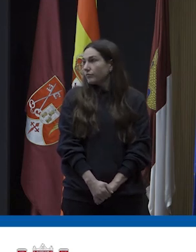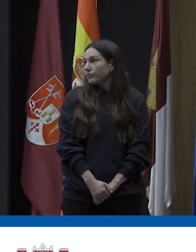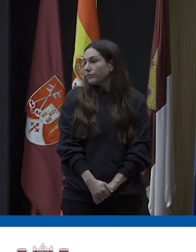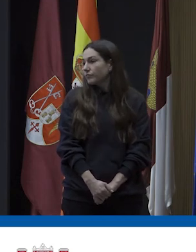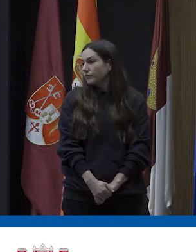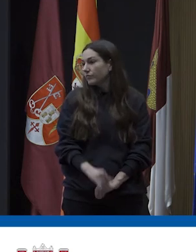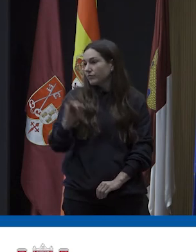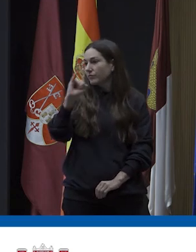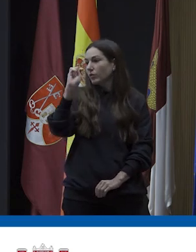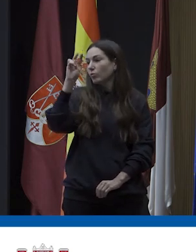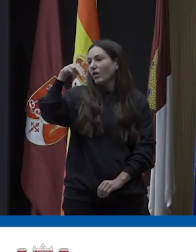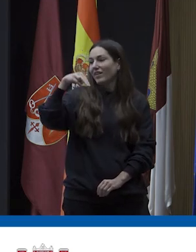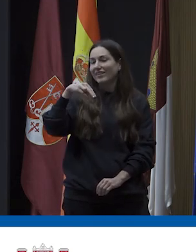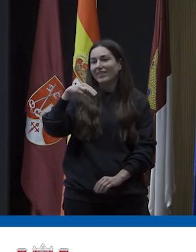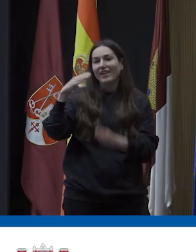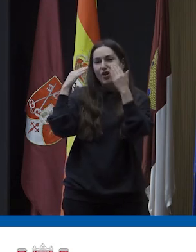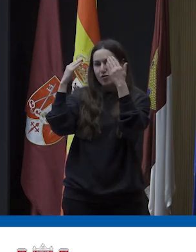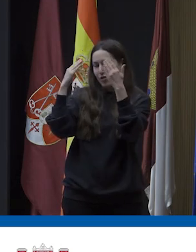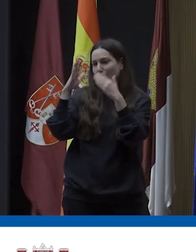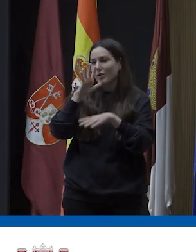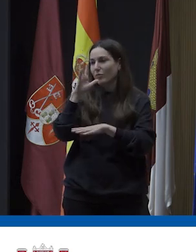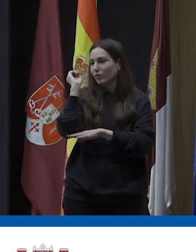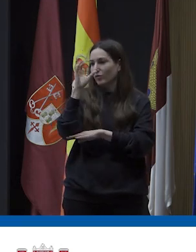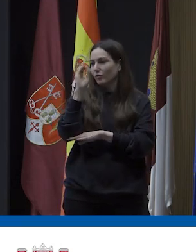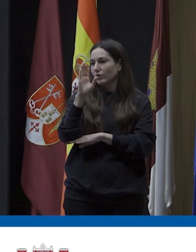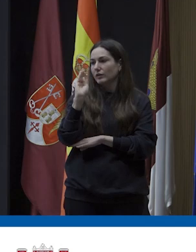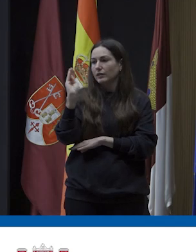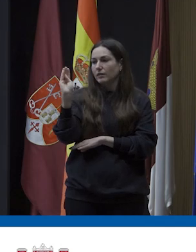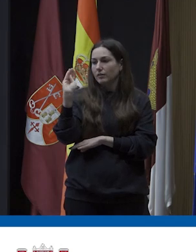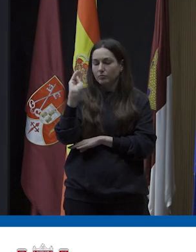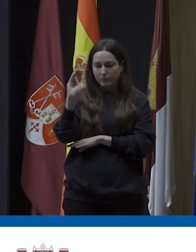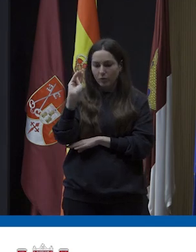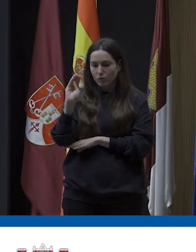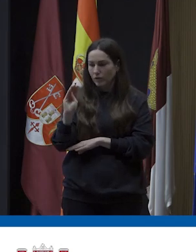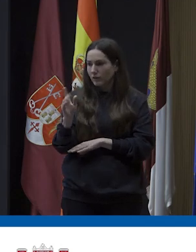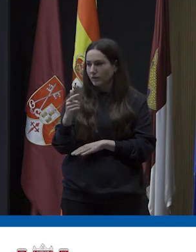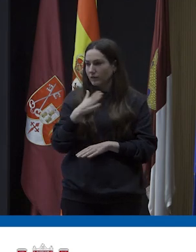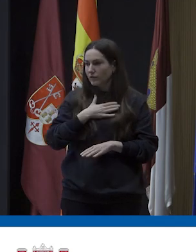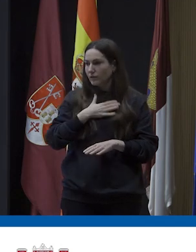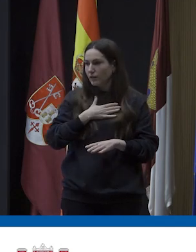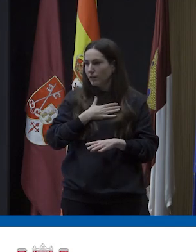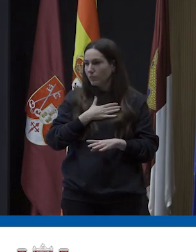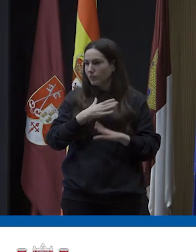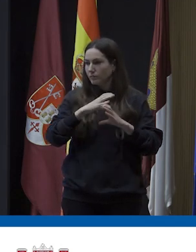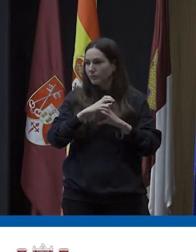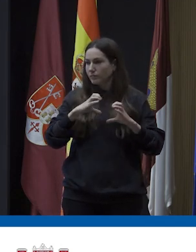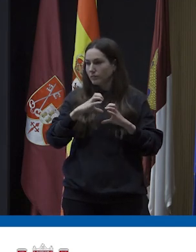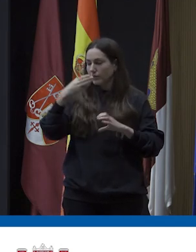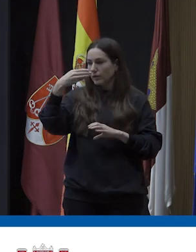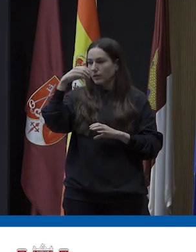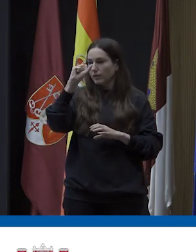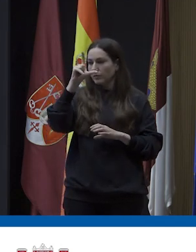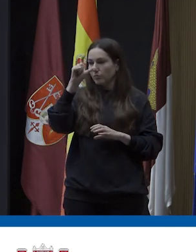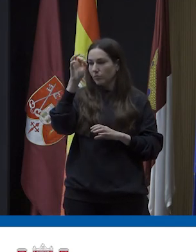Juan, enhorabuena por la conferencia. Una pregunta que a mí me pusieron el balón concretamente que yo